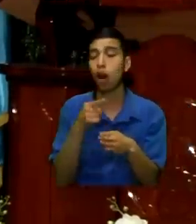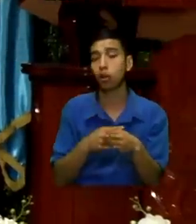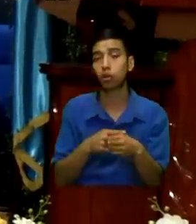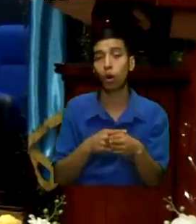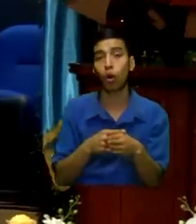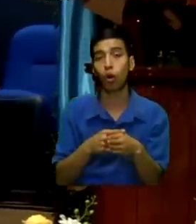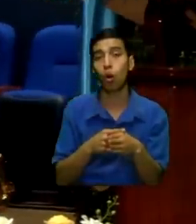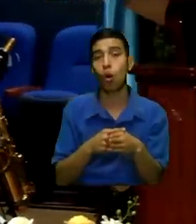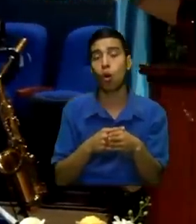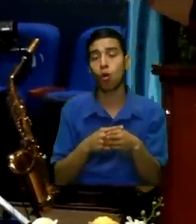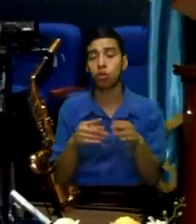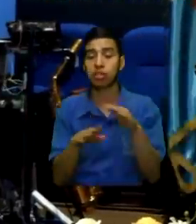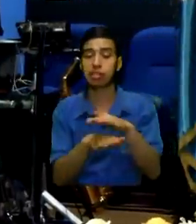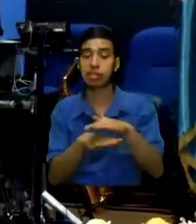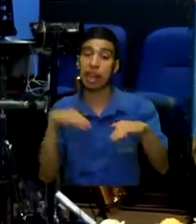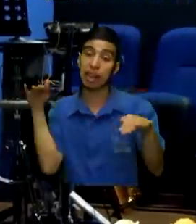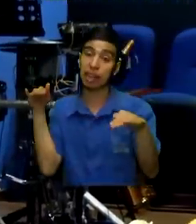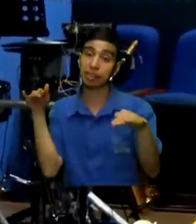la batalla